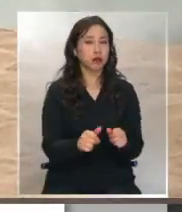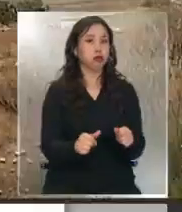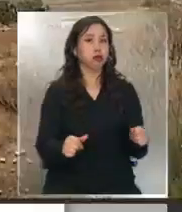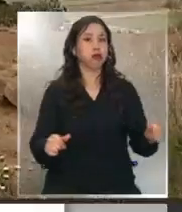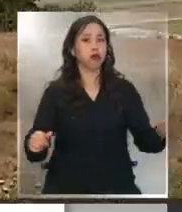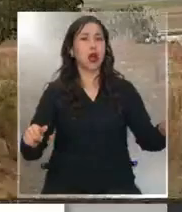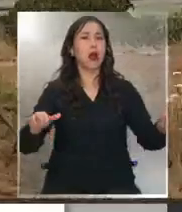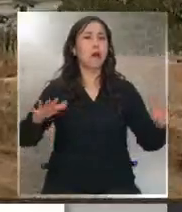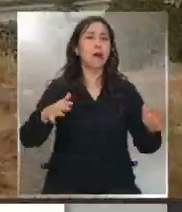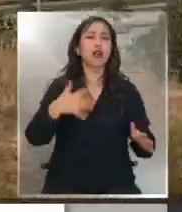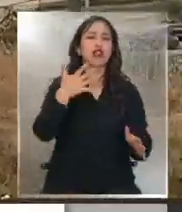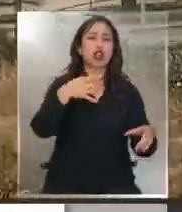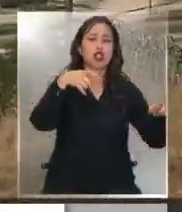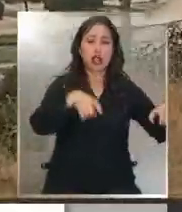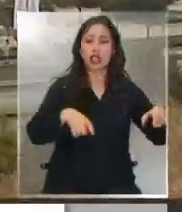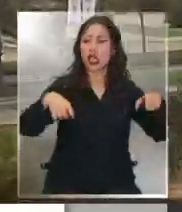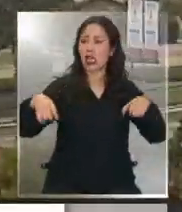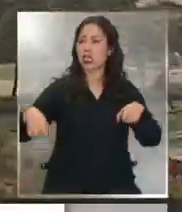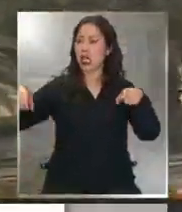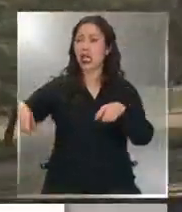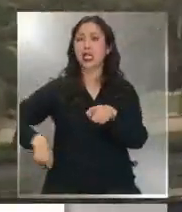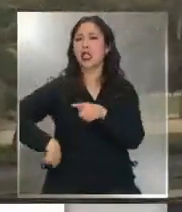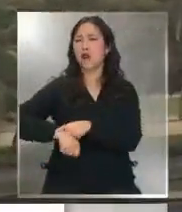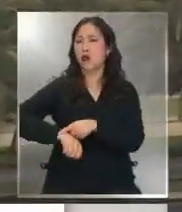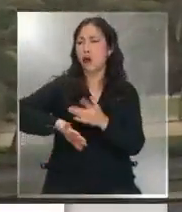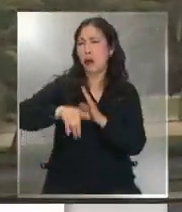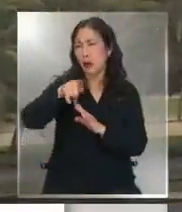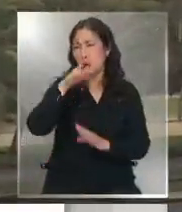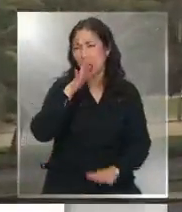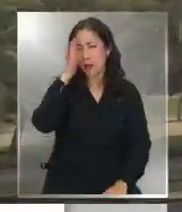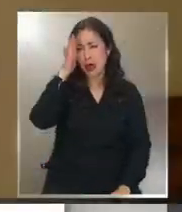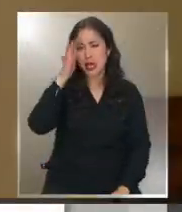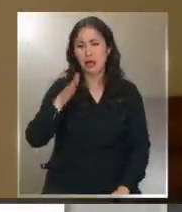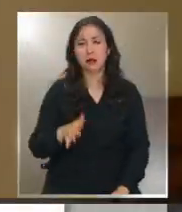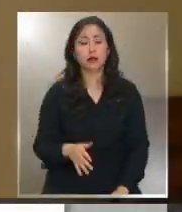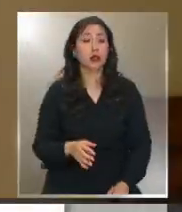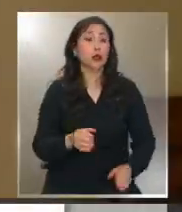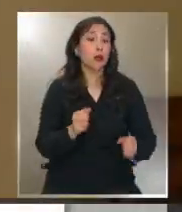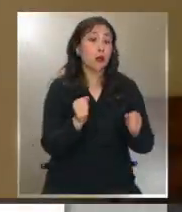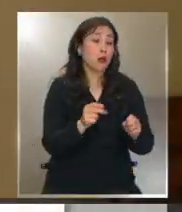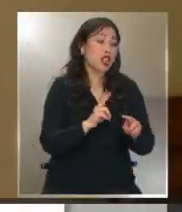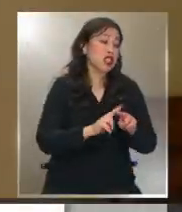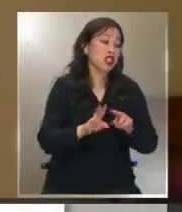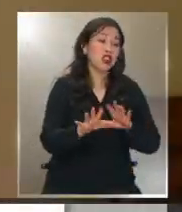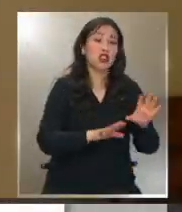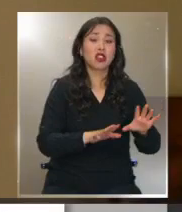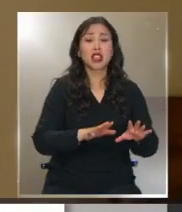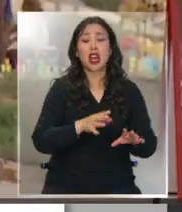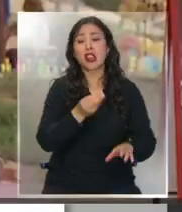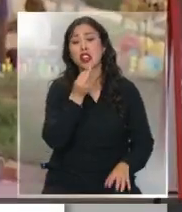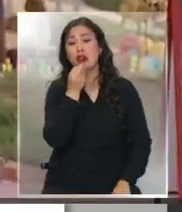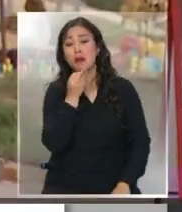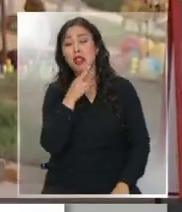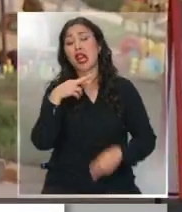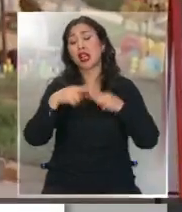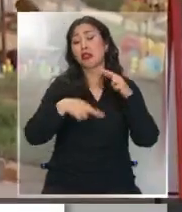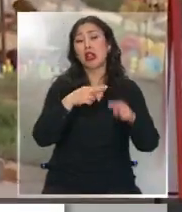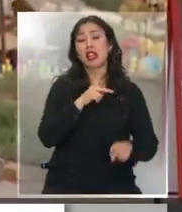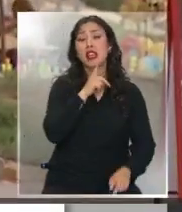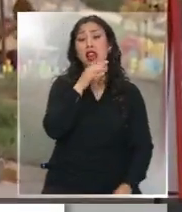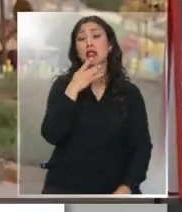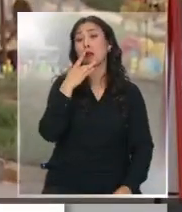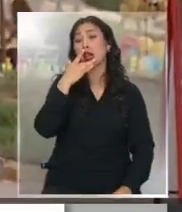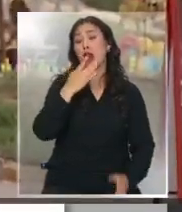unas 5 canchas de fútbol, para que se haga una idea. Tú lo puedes hacer con cosas de comida, puedes hacer restaurante elegante. Si es un